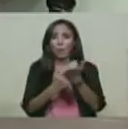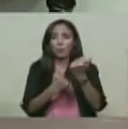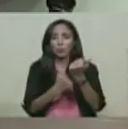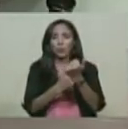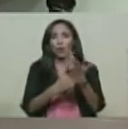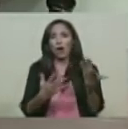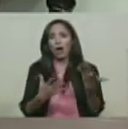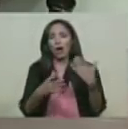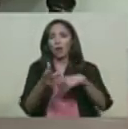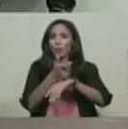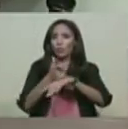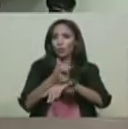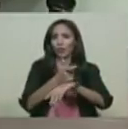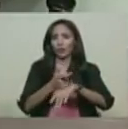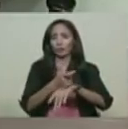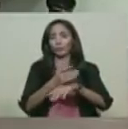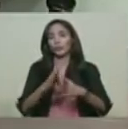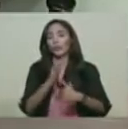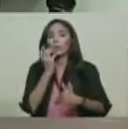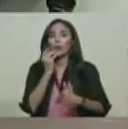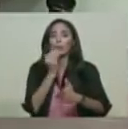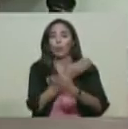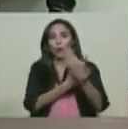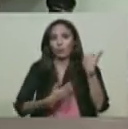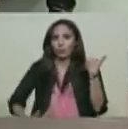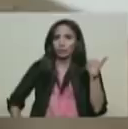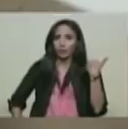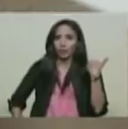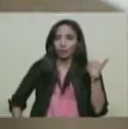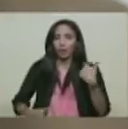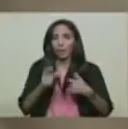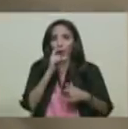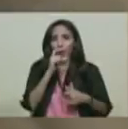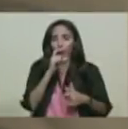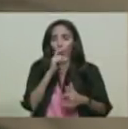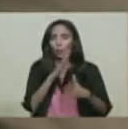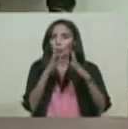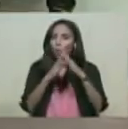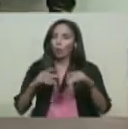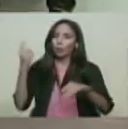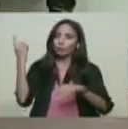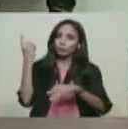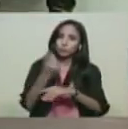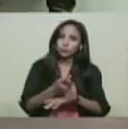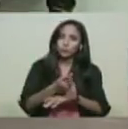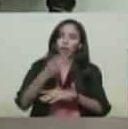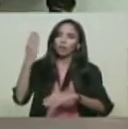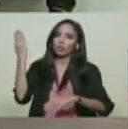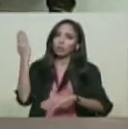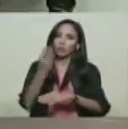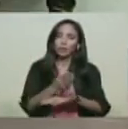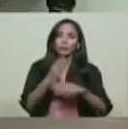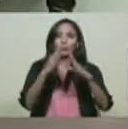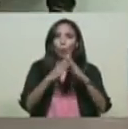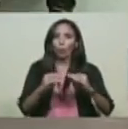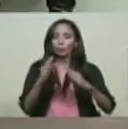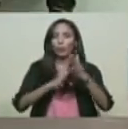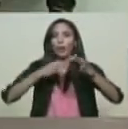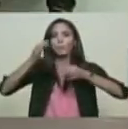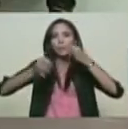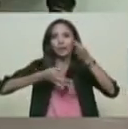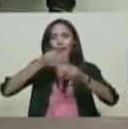República cumpla su obligación constitucional de la rendición de la memoria y